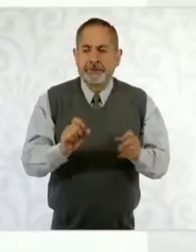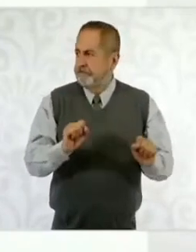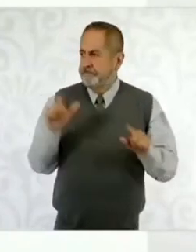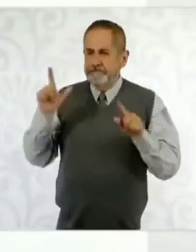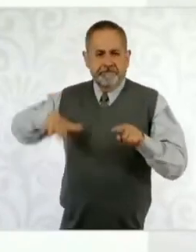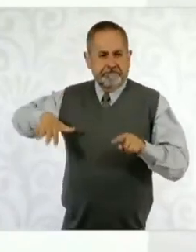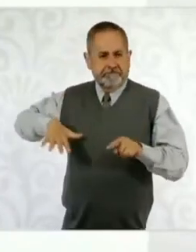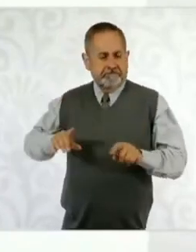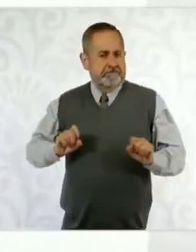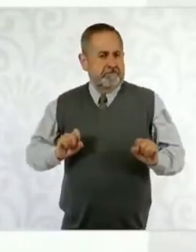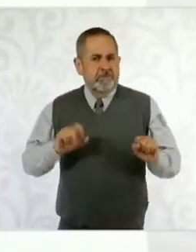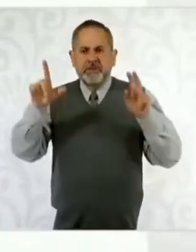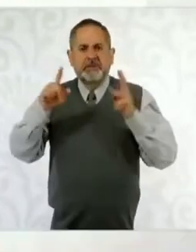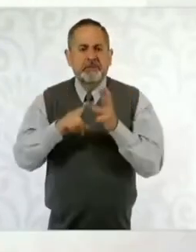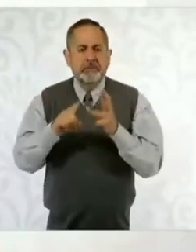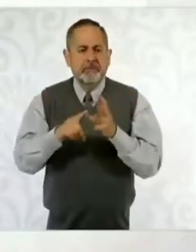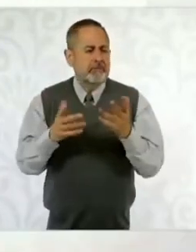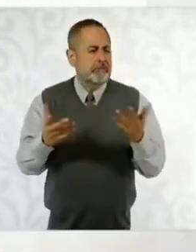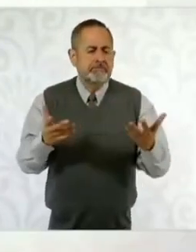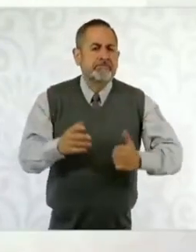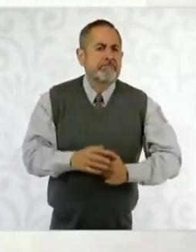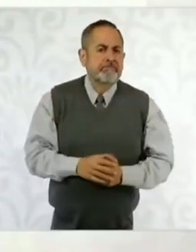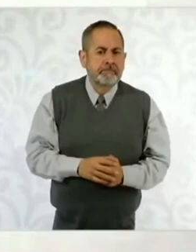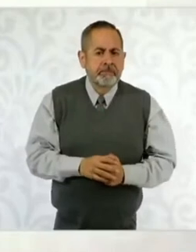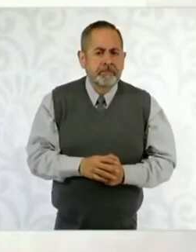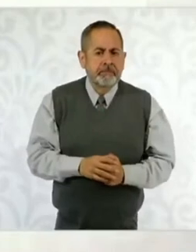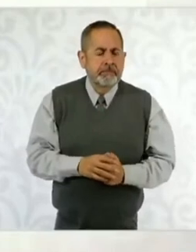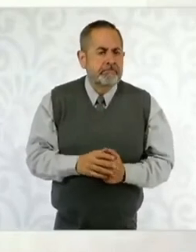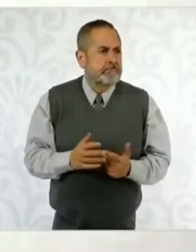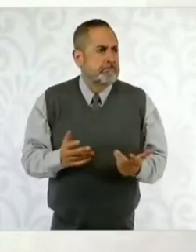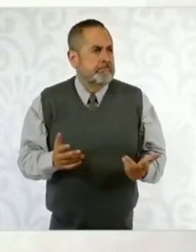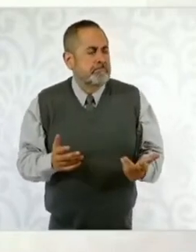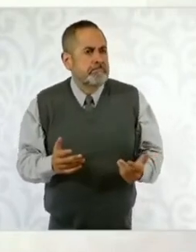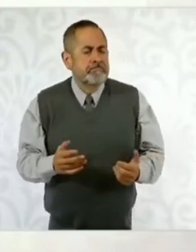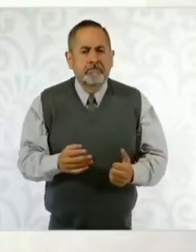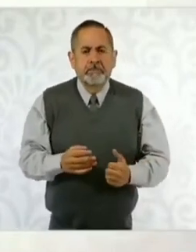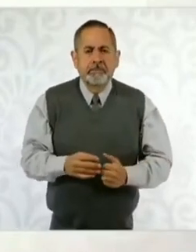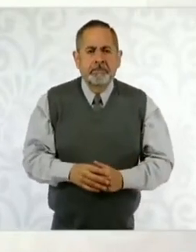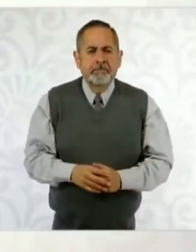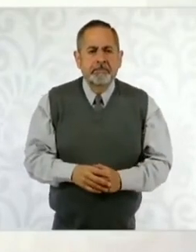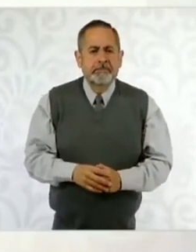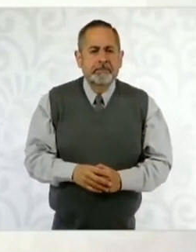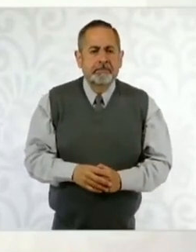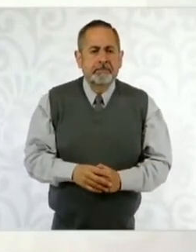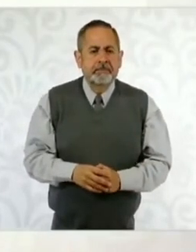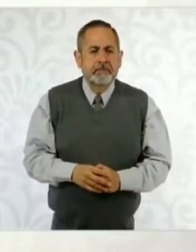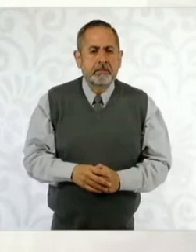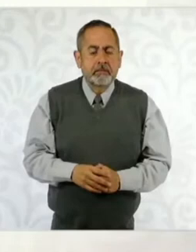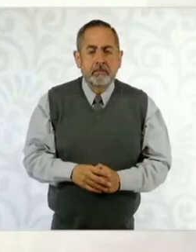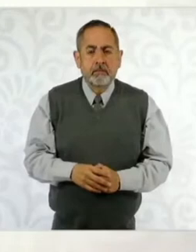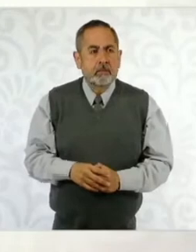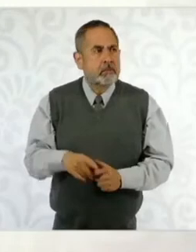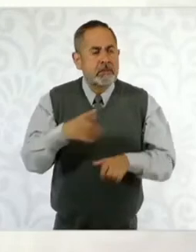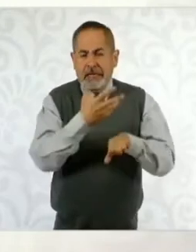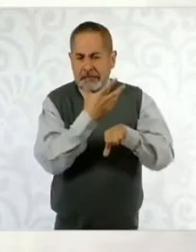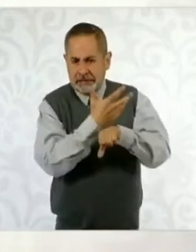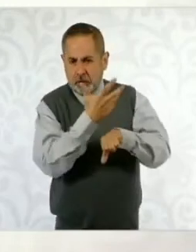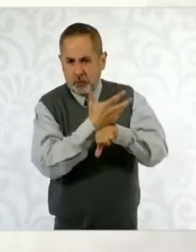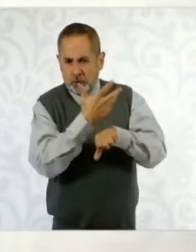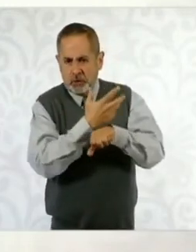aquí? ¿Cuál es la razón por la que en Estados